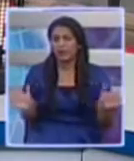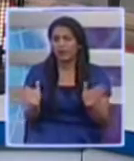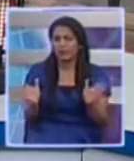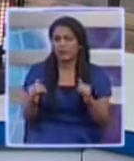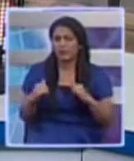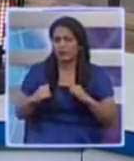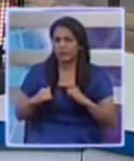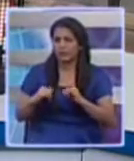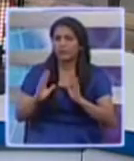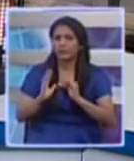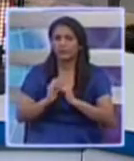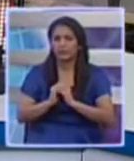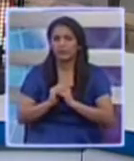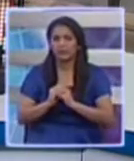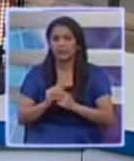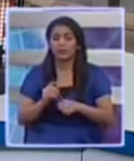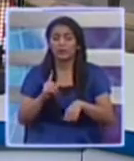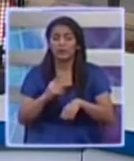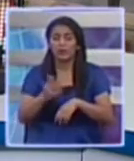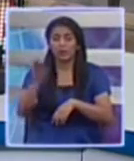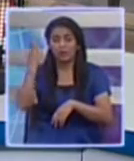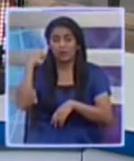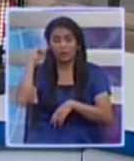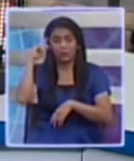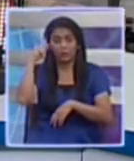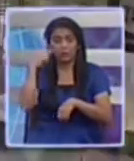este gobierno en estos 10 años.